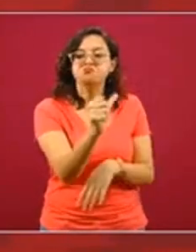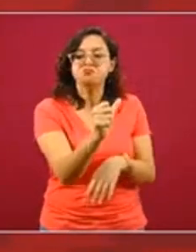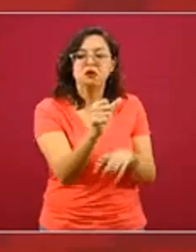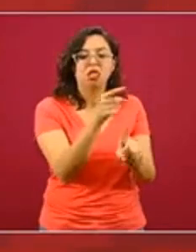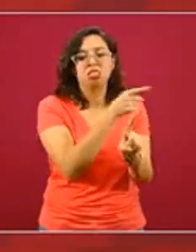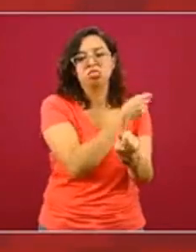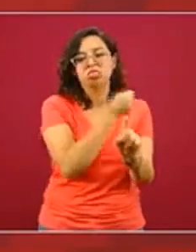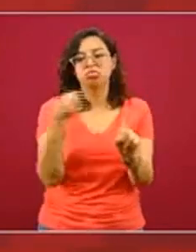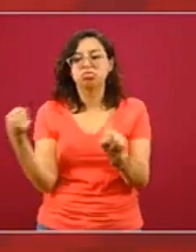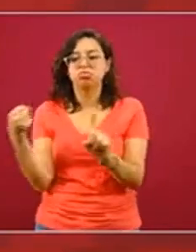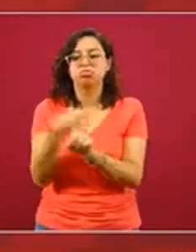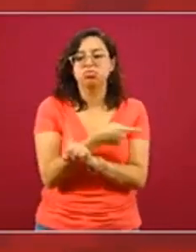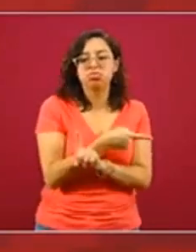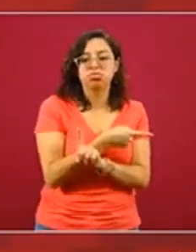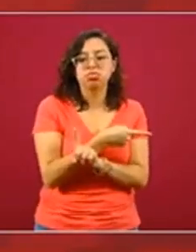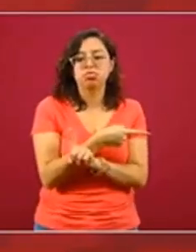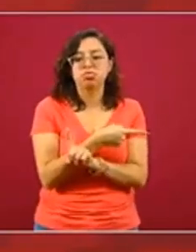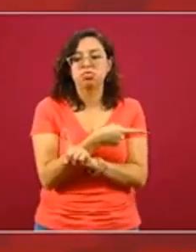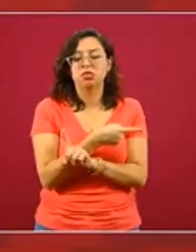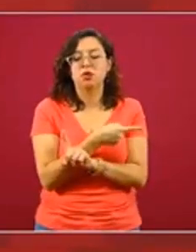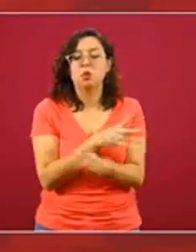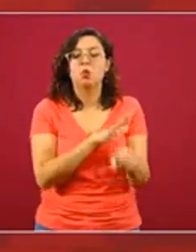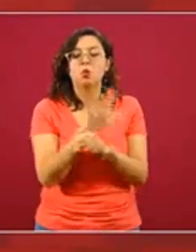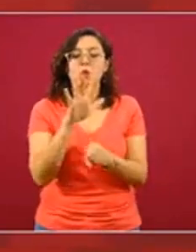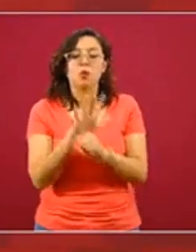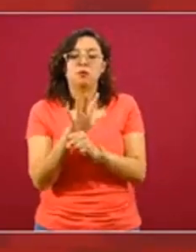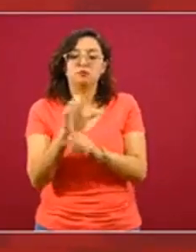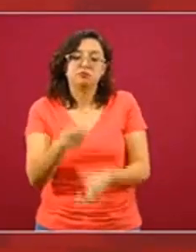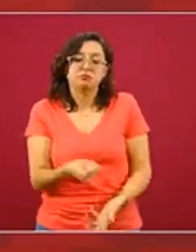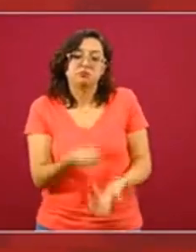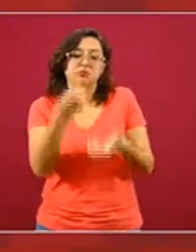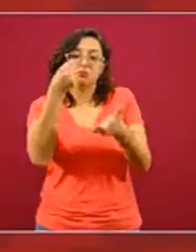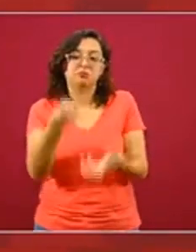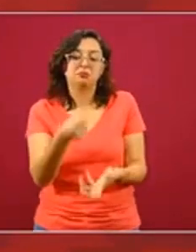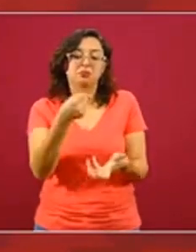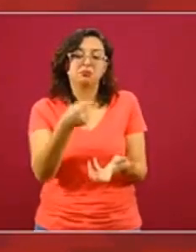a las